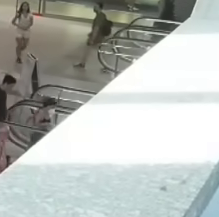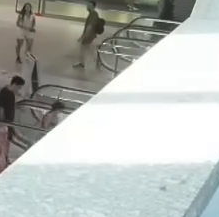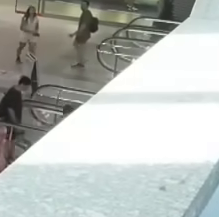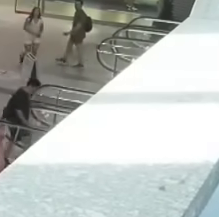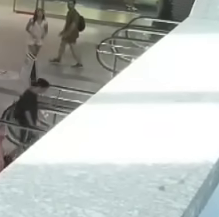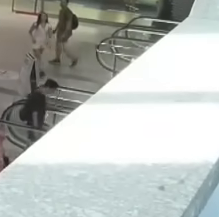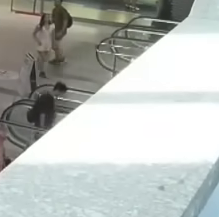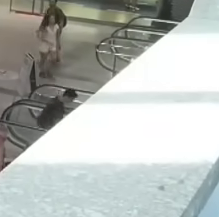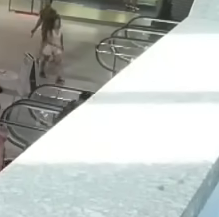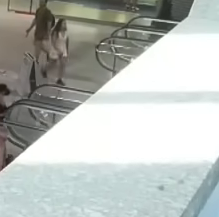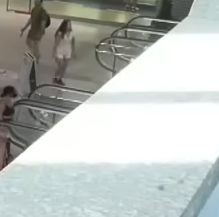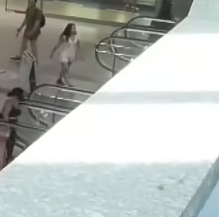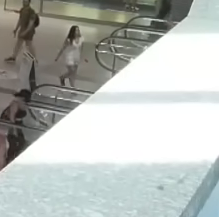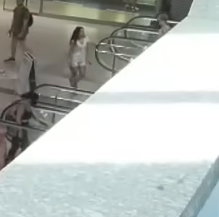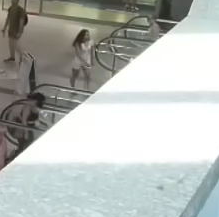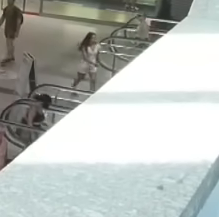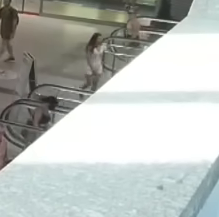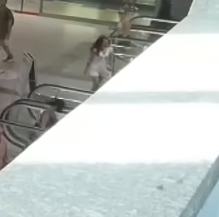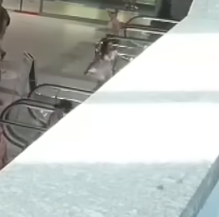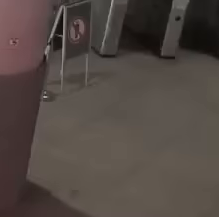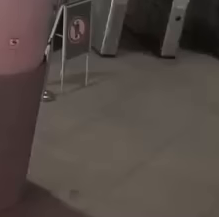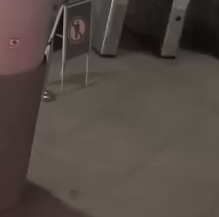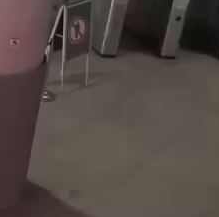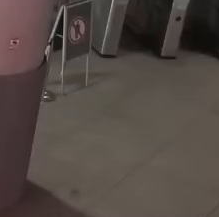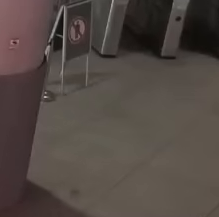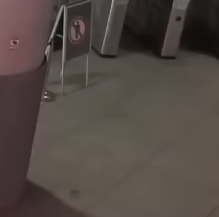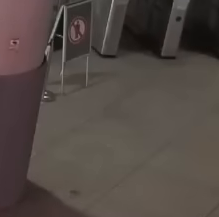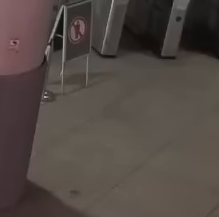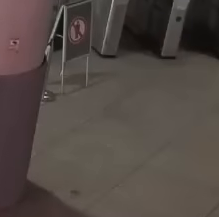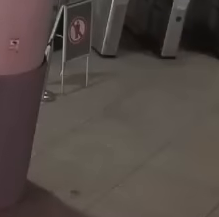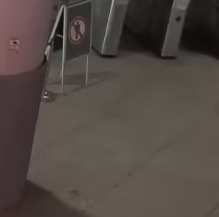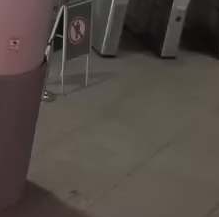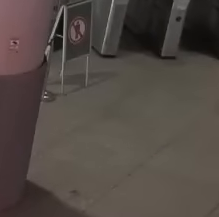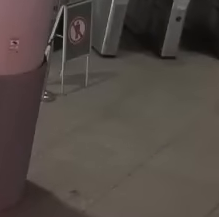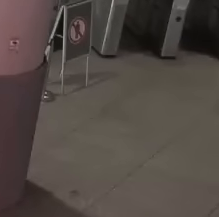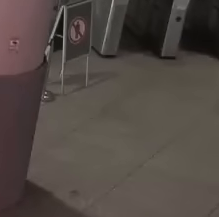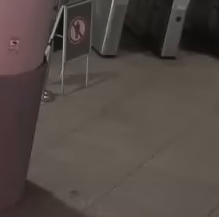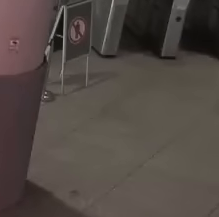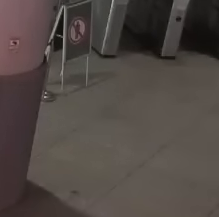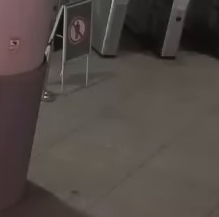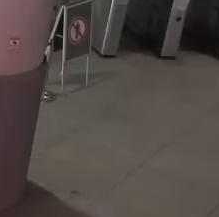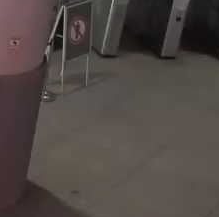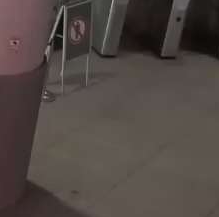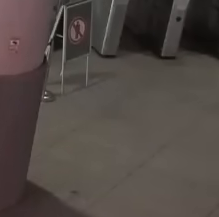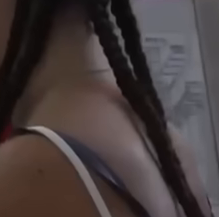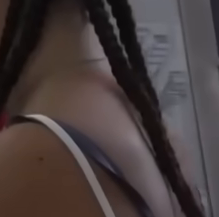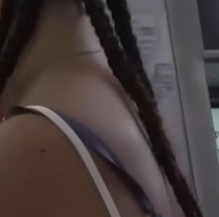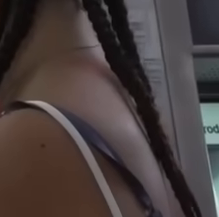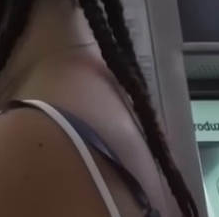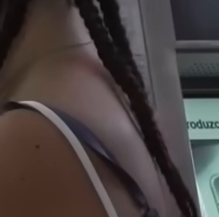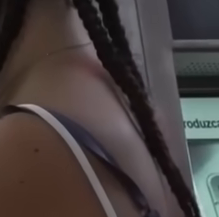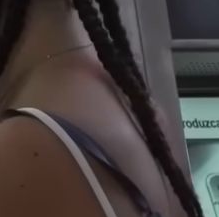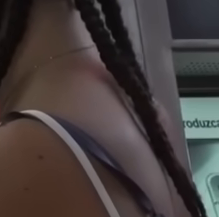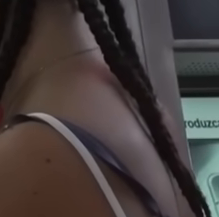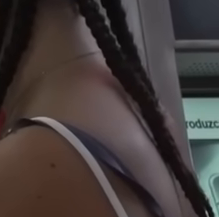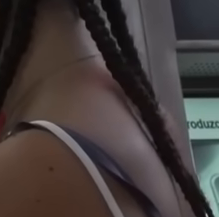todos los menores jóvenes y personas desempleadas desde el uno de enero si se mantiene Un año más el descuento del 30% de los abonos de